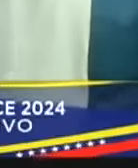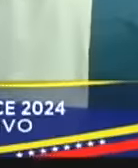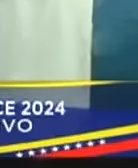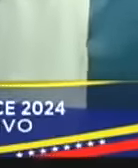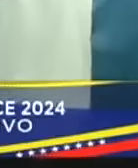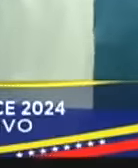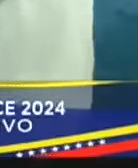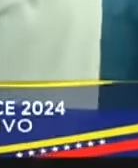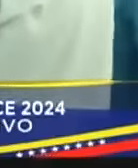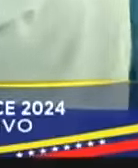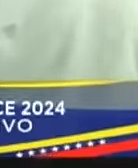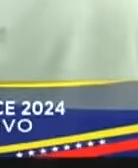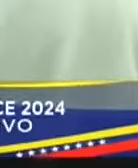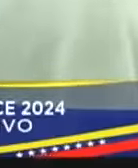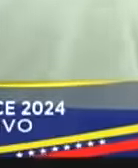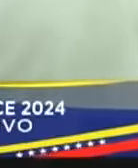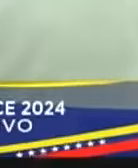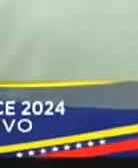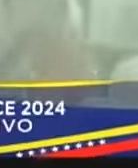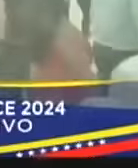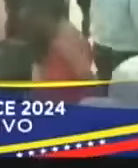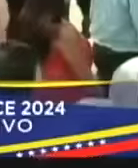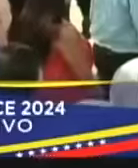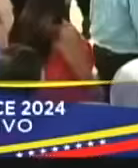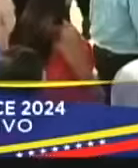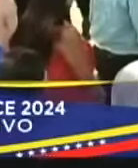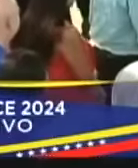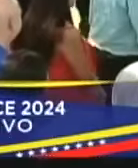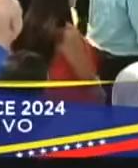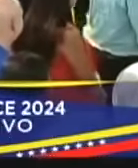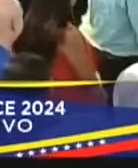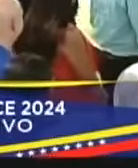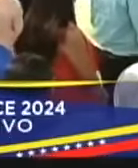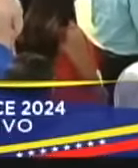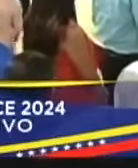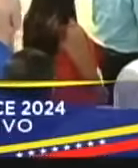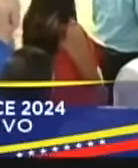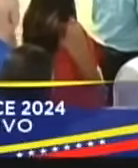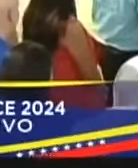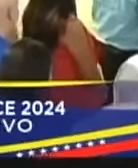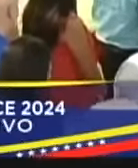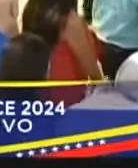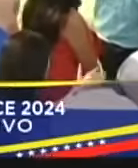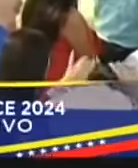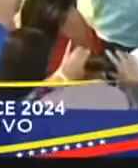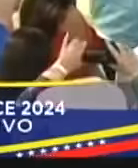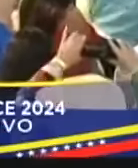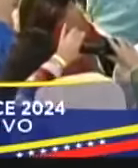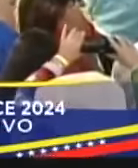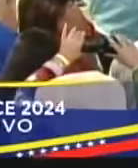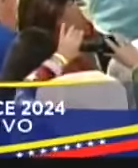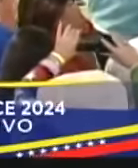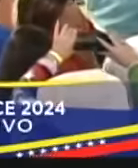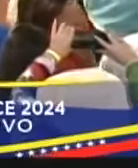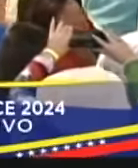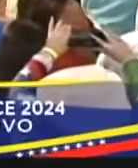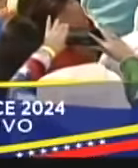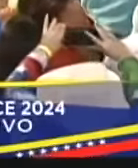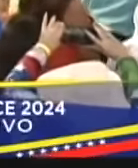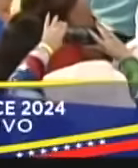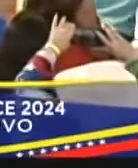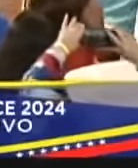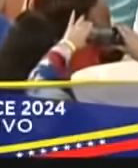atropellar. La camella aquí con Dios, quien de la soledad, quien del Carmen bendito, para la Virgen del Riar. Quien la Virgen